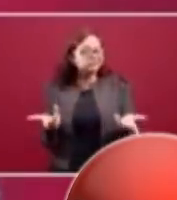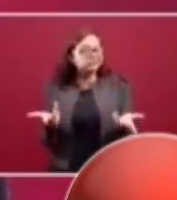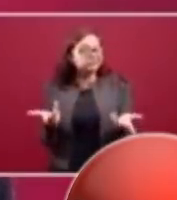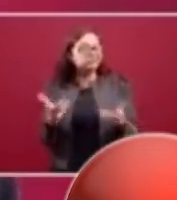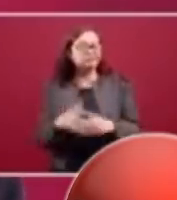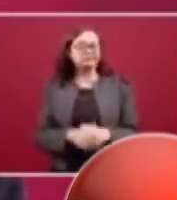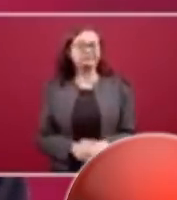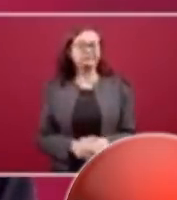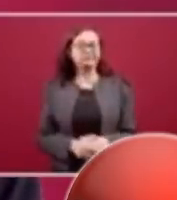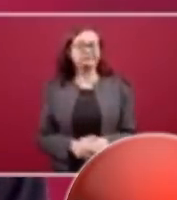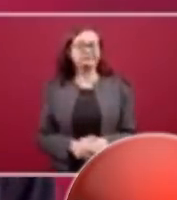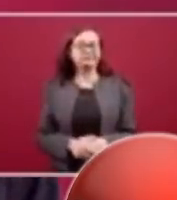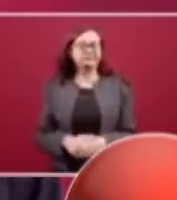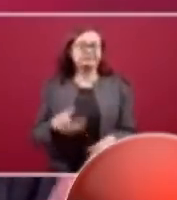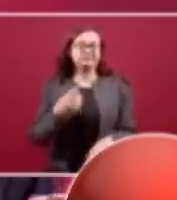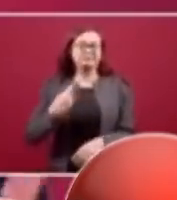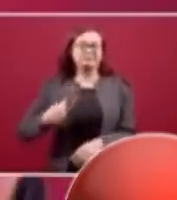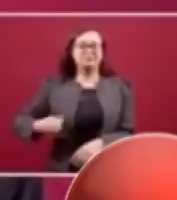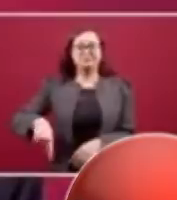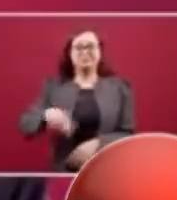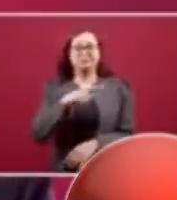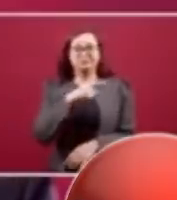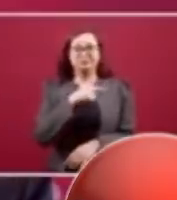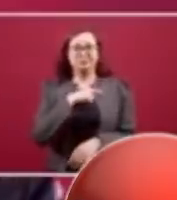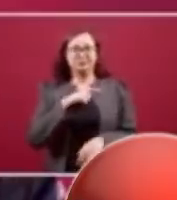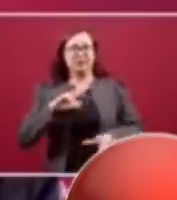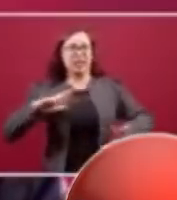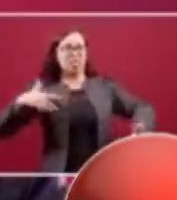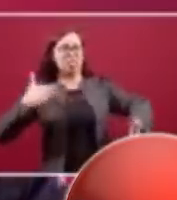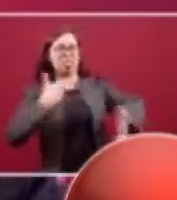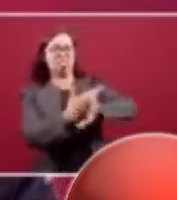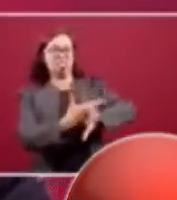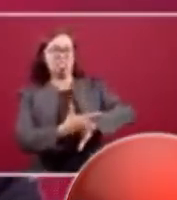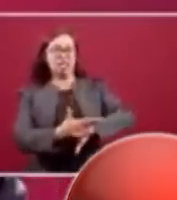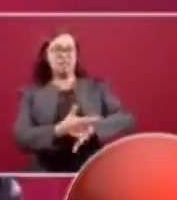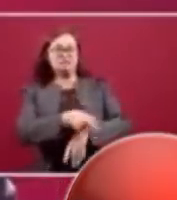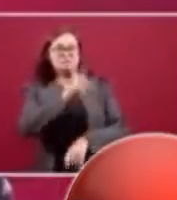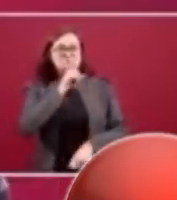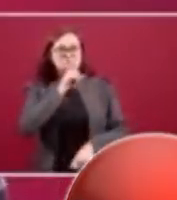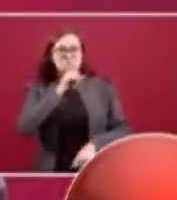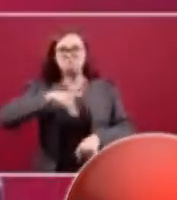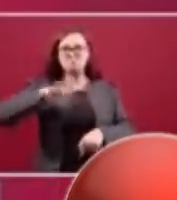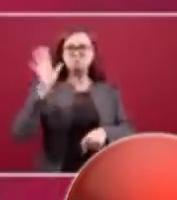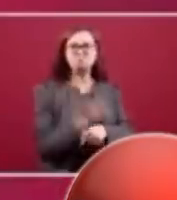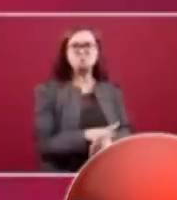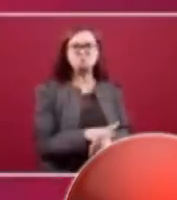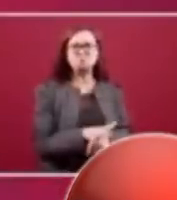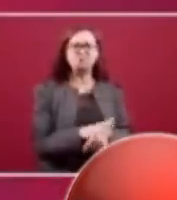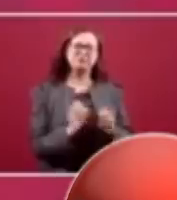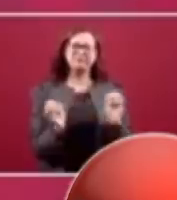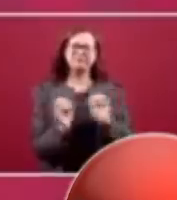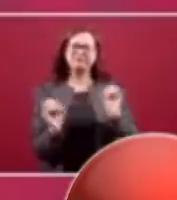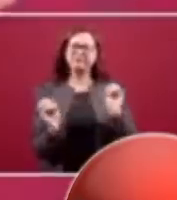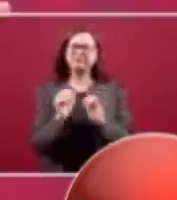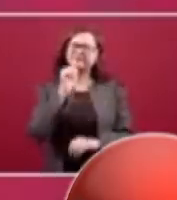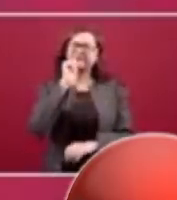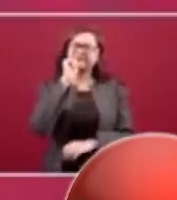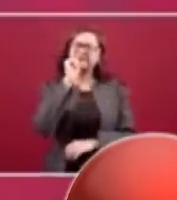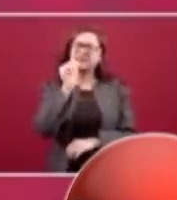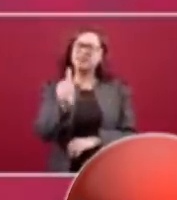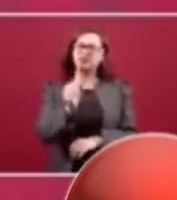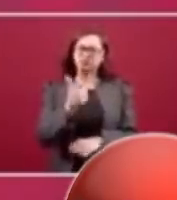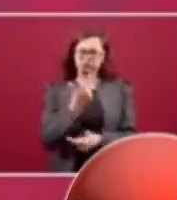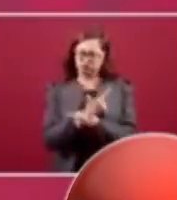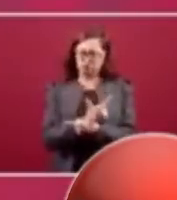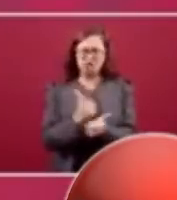no es la intención perseguir a nadie, censurar a nadie. Estamos en libertad,